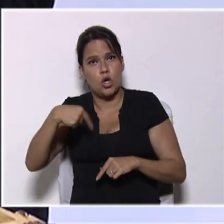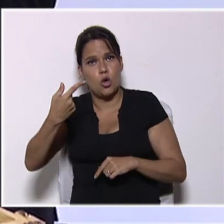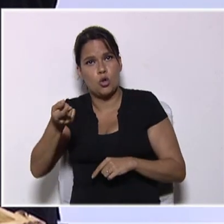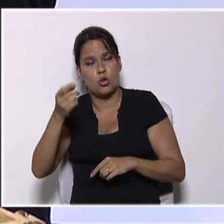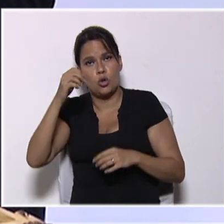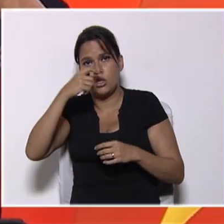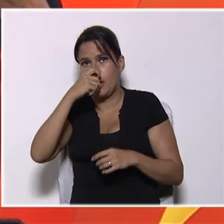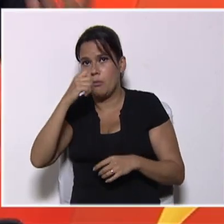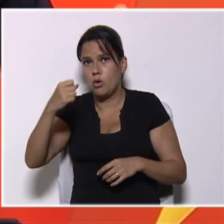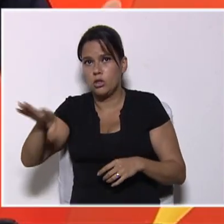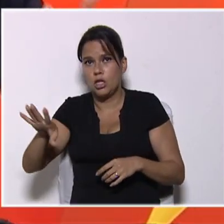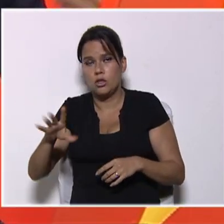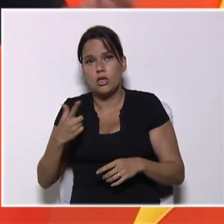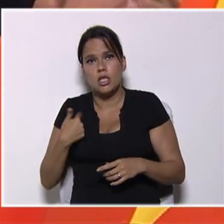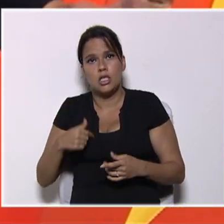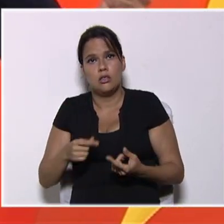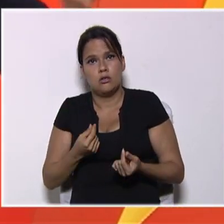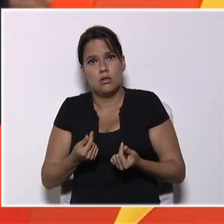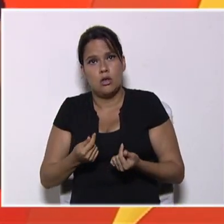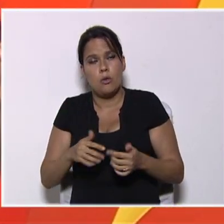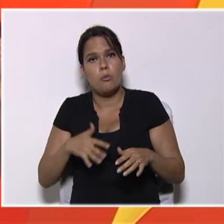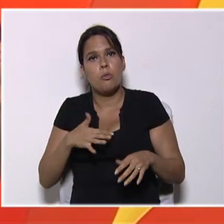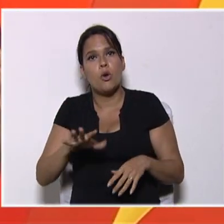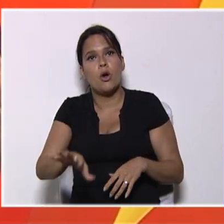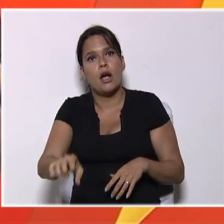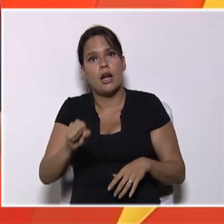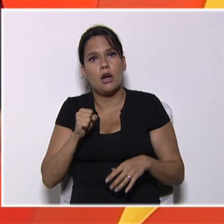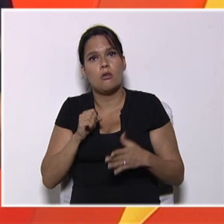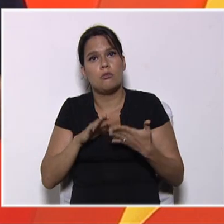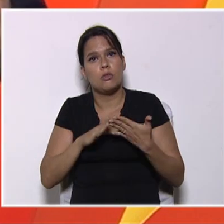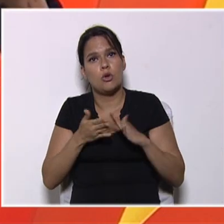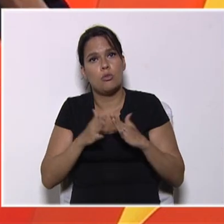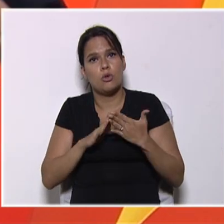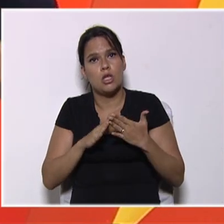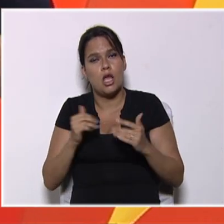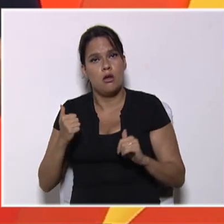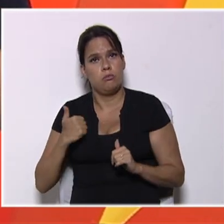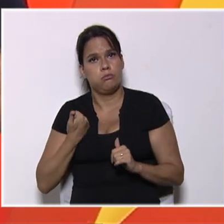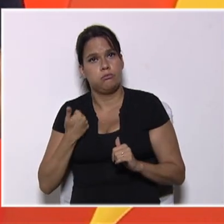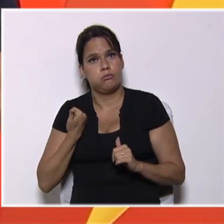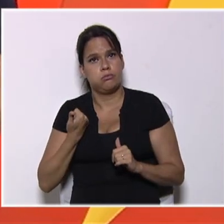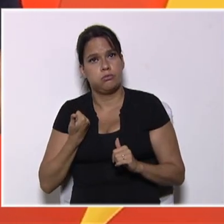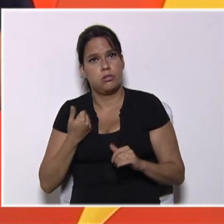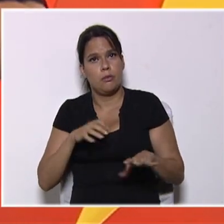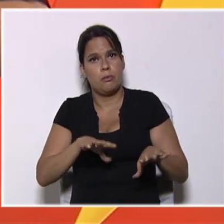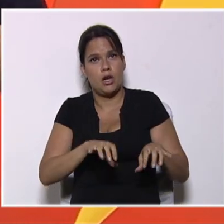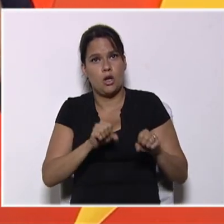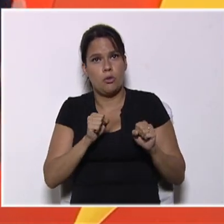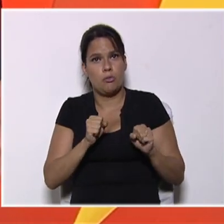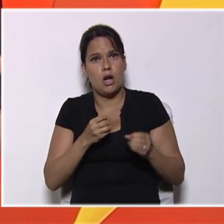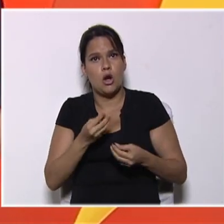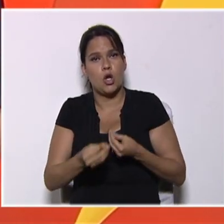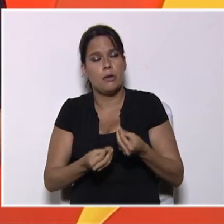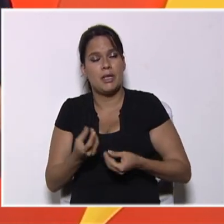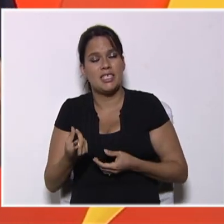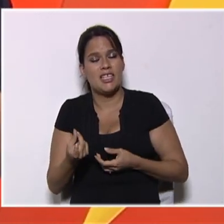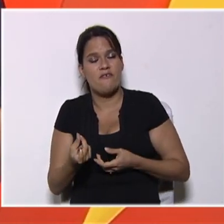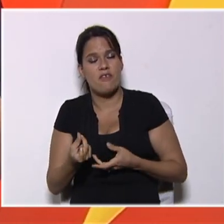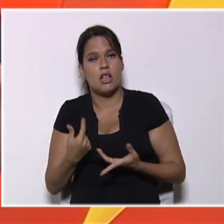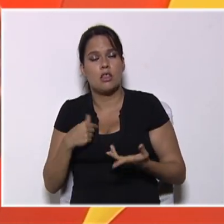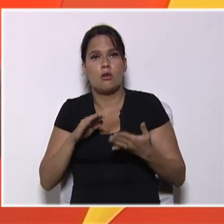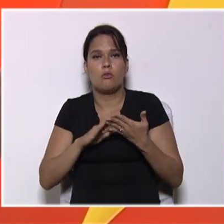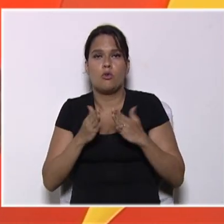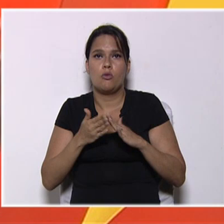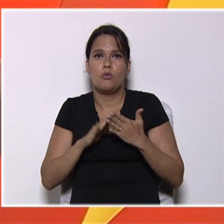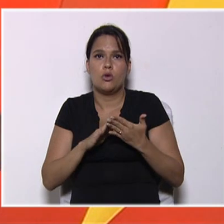tiene una ganancia, que tiene un lucro, puedo tomarlo en mi comunidad y aprovecharlo para comprar lo que me hace falta como comunidad. Es